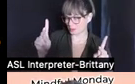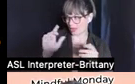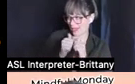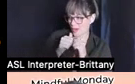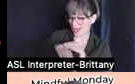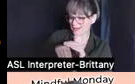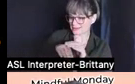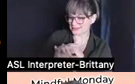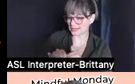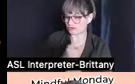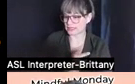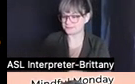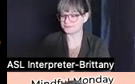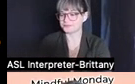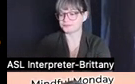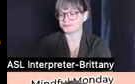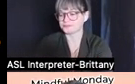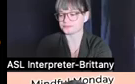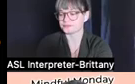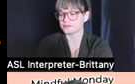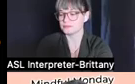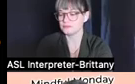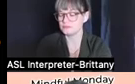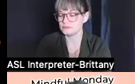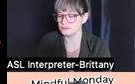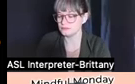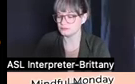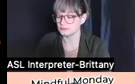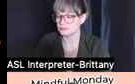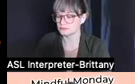les dejaremos saber cómo accederlo.